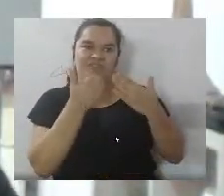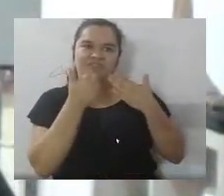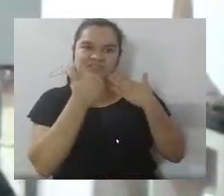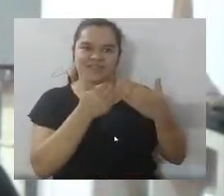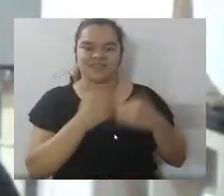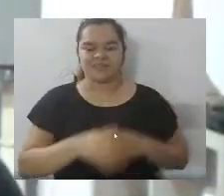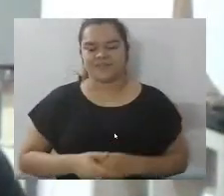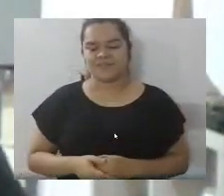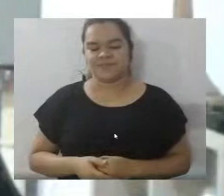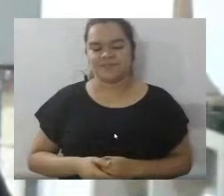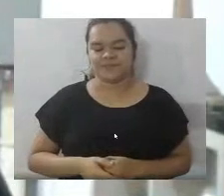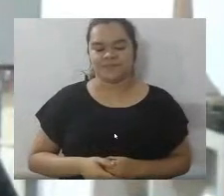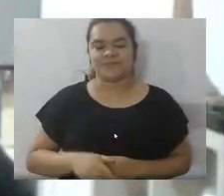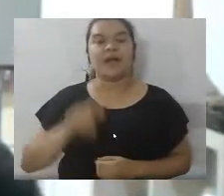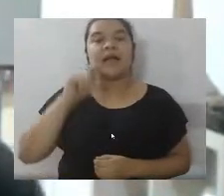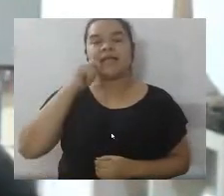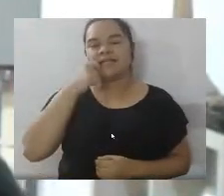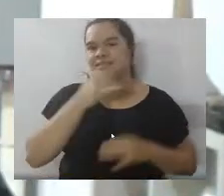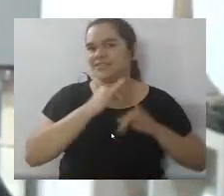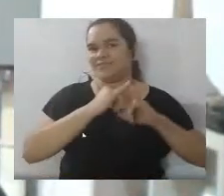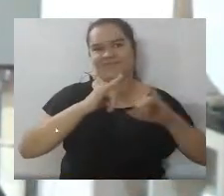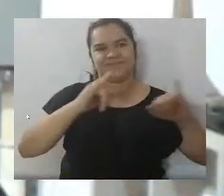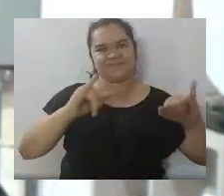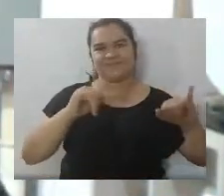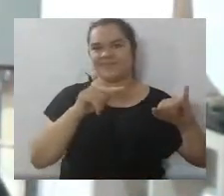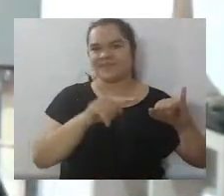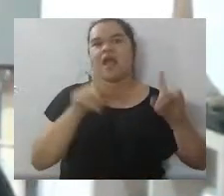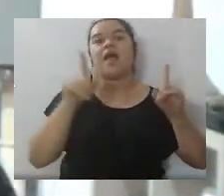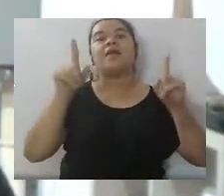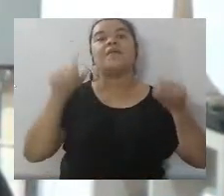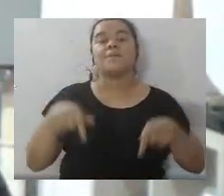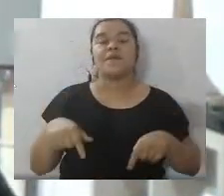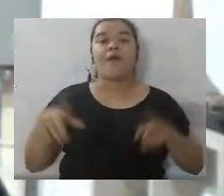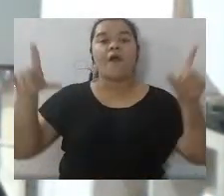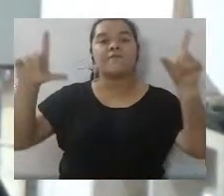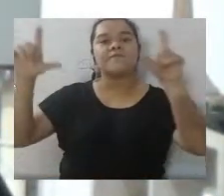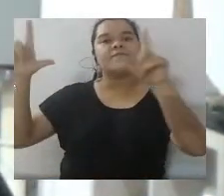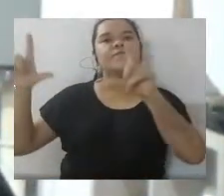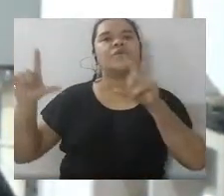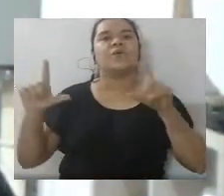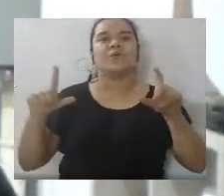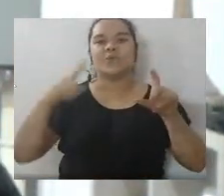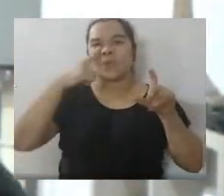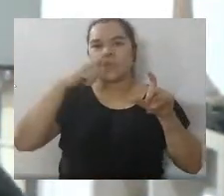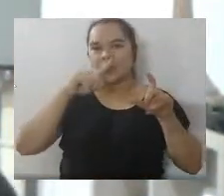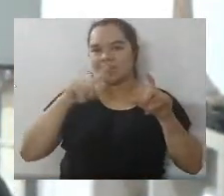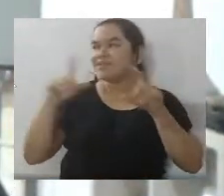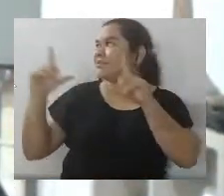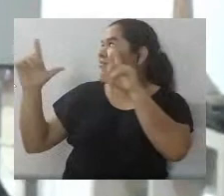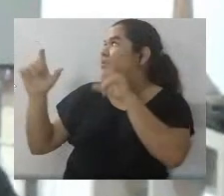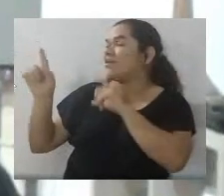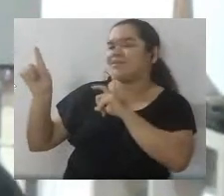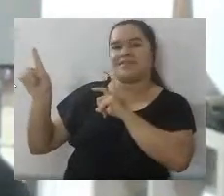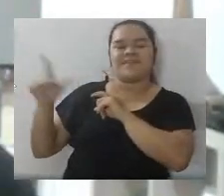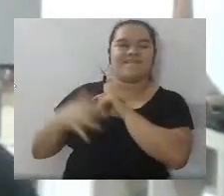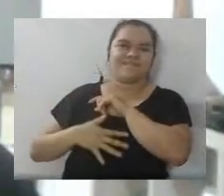Muy lindo el aporte. Muy lindas las fotos del final. La verdad que muy